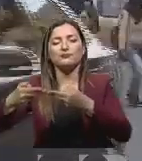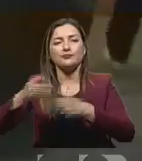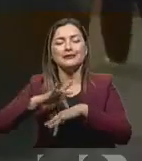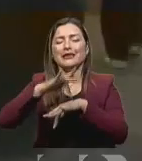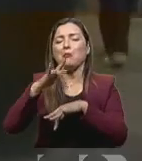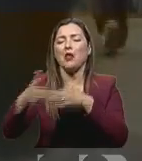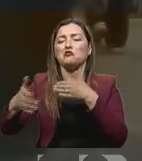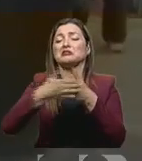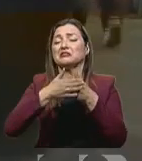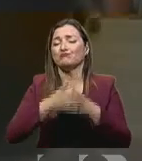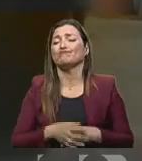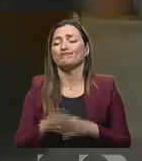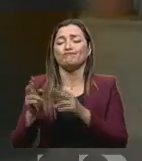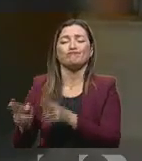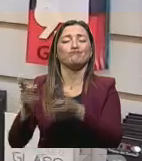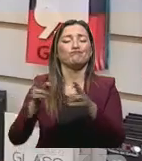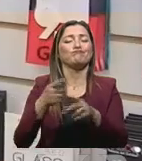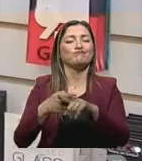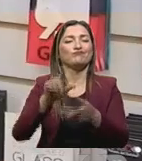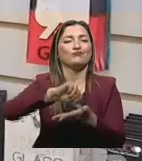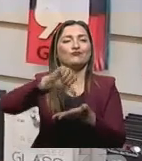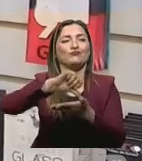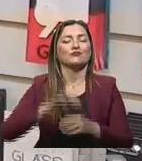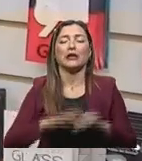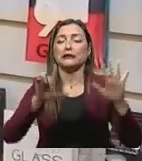eran más temprano al igual que en otras ciudades